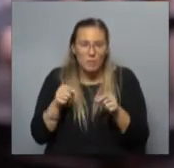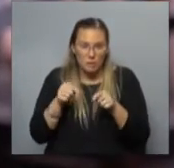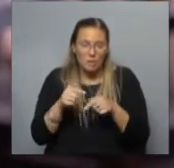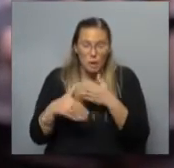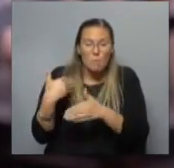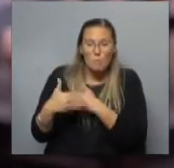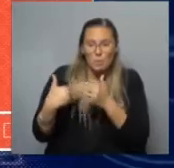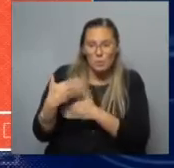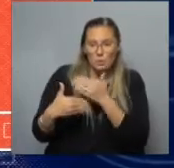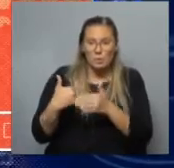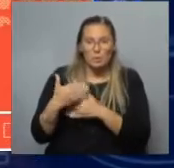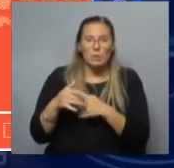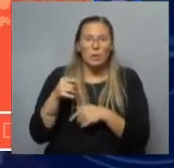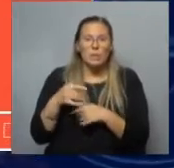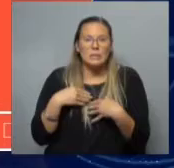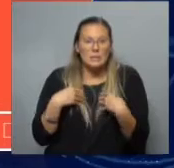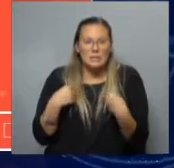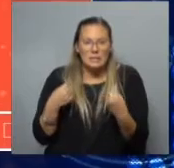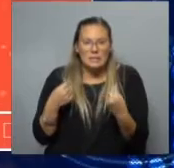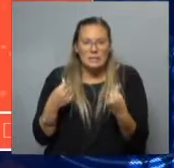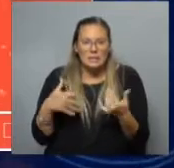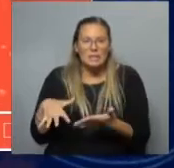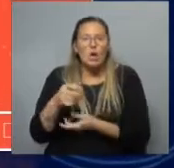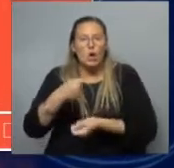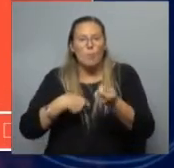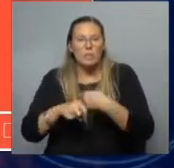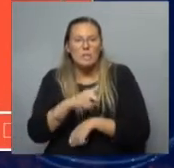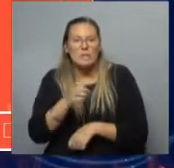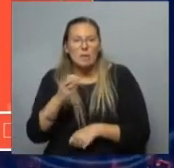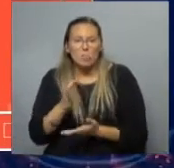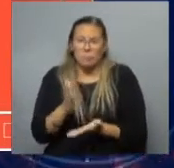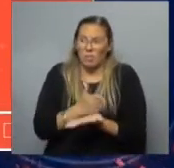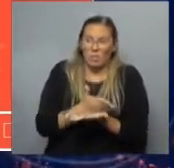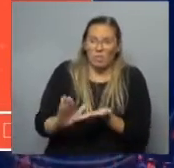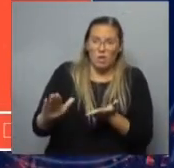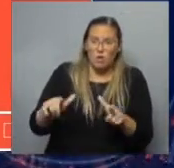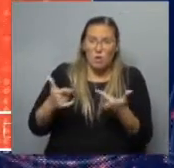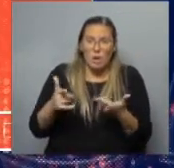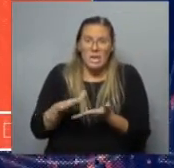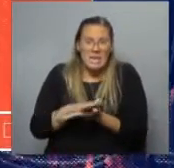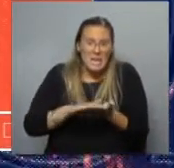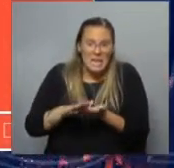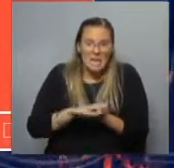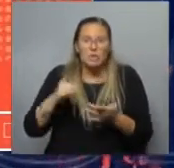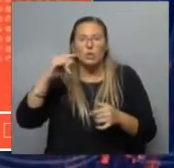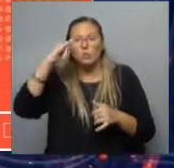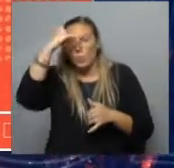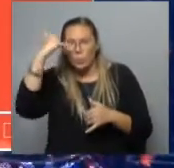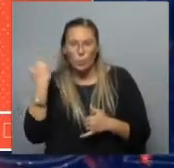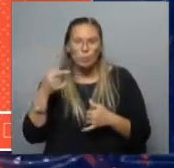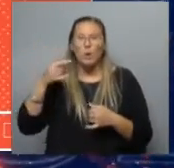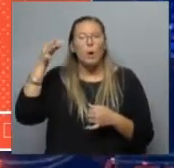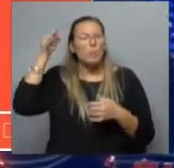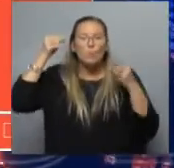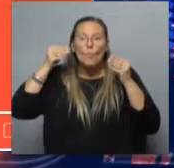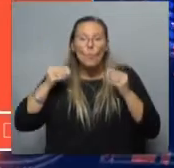este proceso, ¿no? Es sentir que vos en el área comercial estás 100% discriminado porque no tenés algo, si no sos rubio, si no tenés pelo